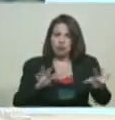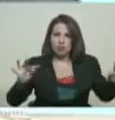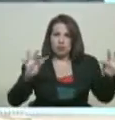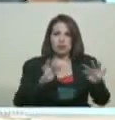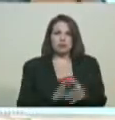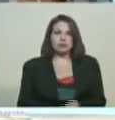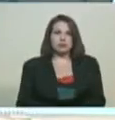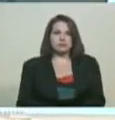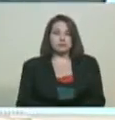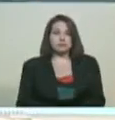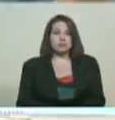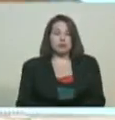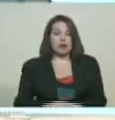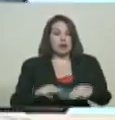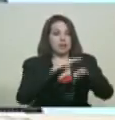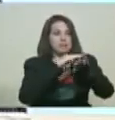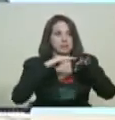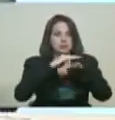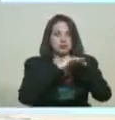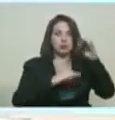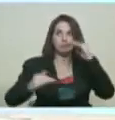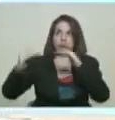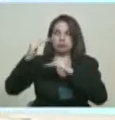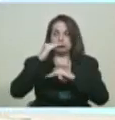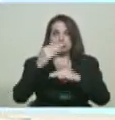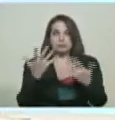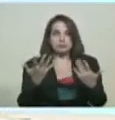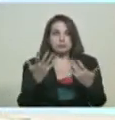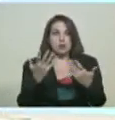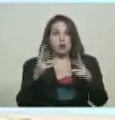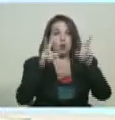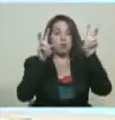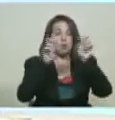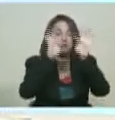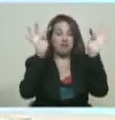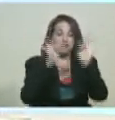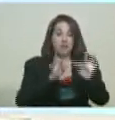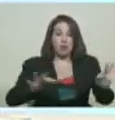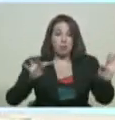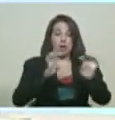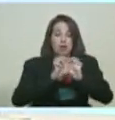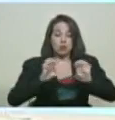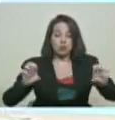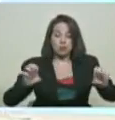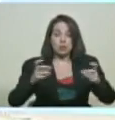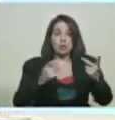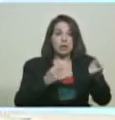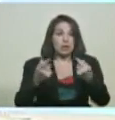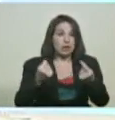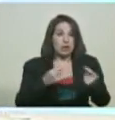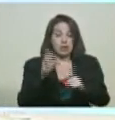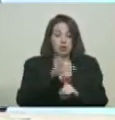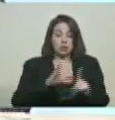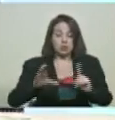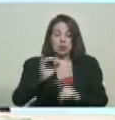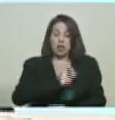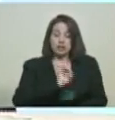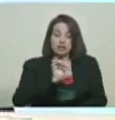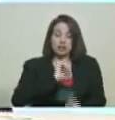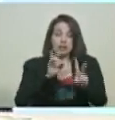de las misiones grandes misiones el nuevo modelo educativo cultural de identidad también de